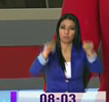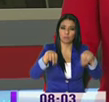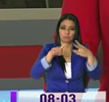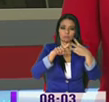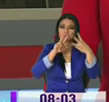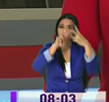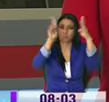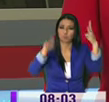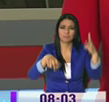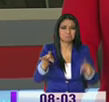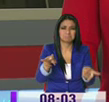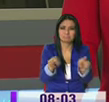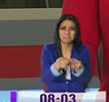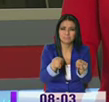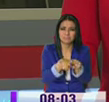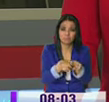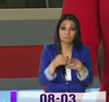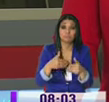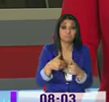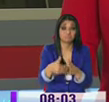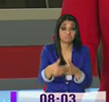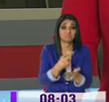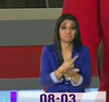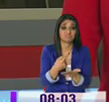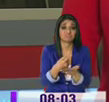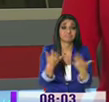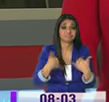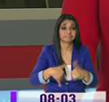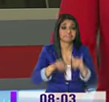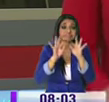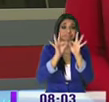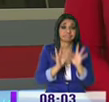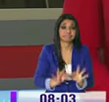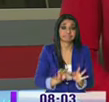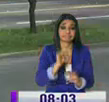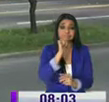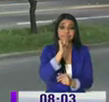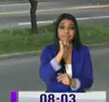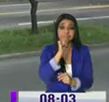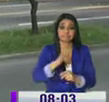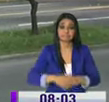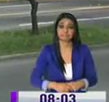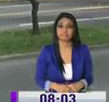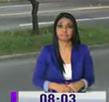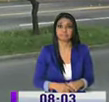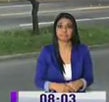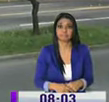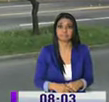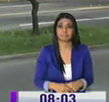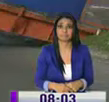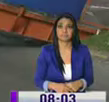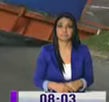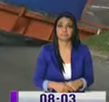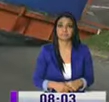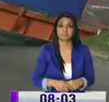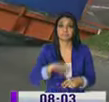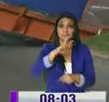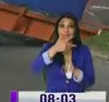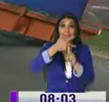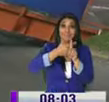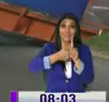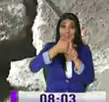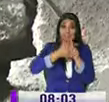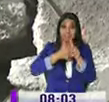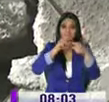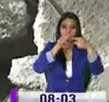de tránsito similares demorarán aún varias semanas en ser repuestos en menos de tres meses tres puentes